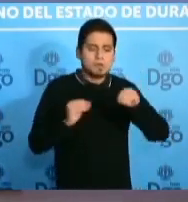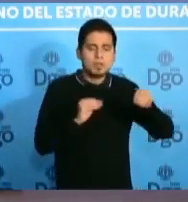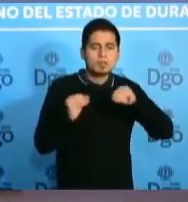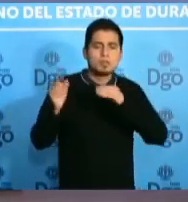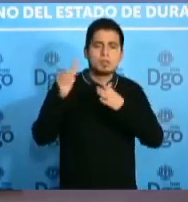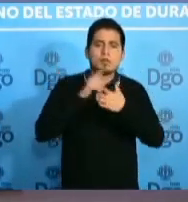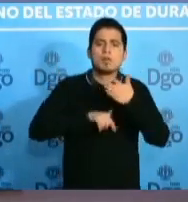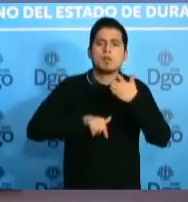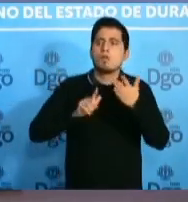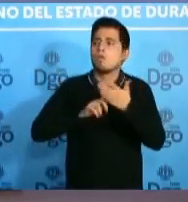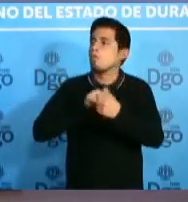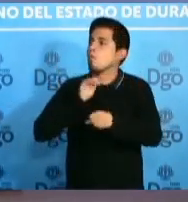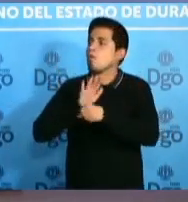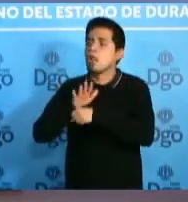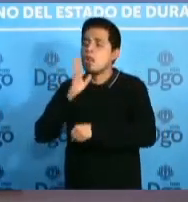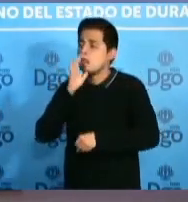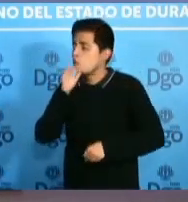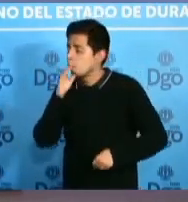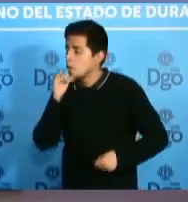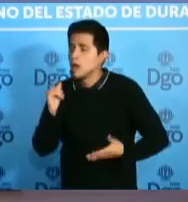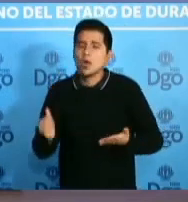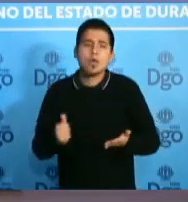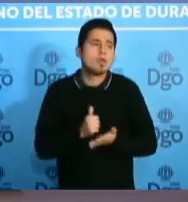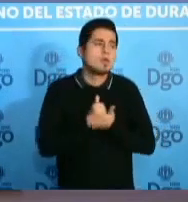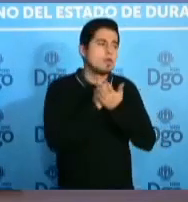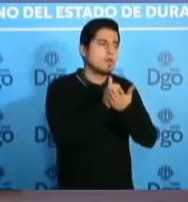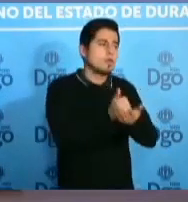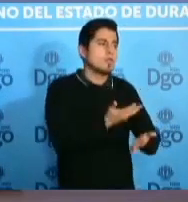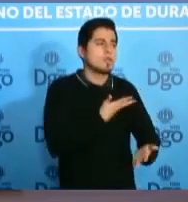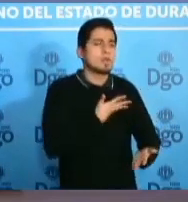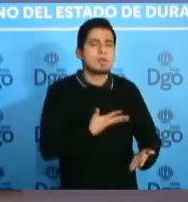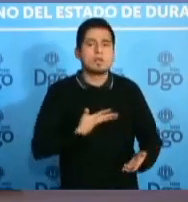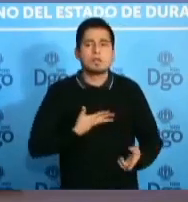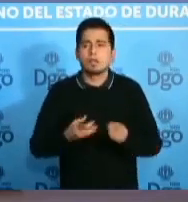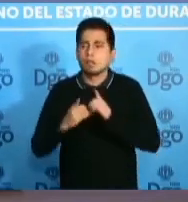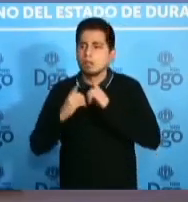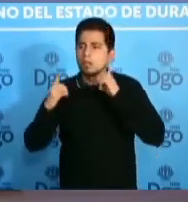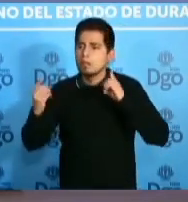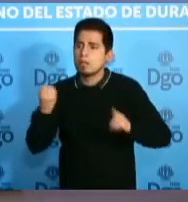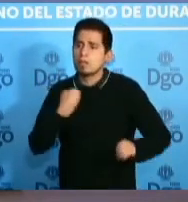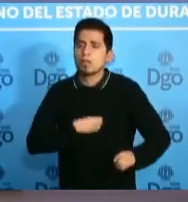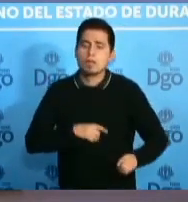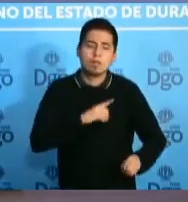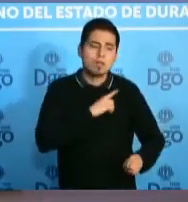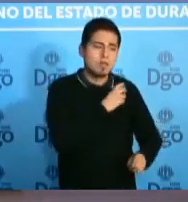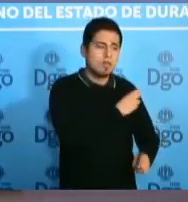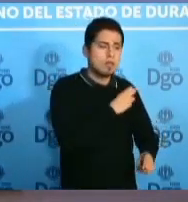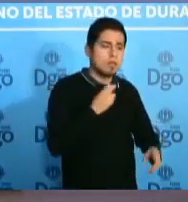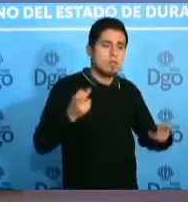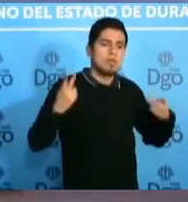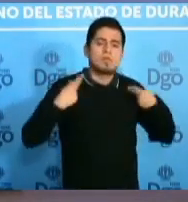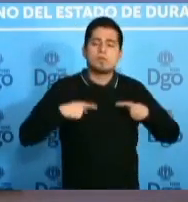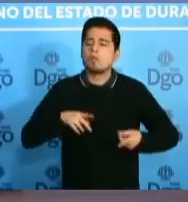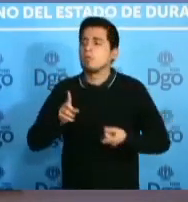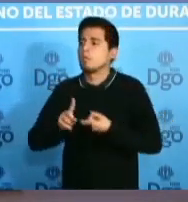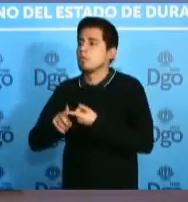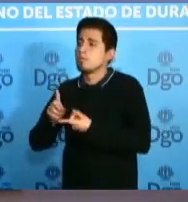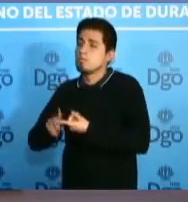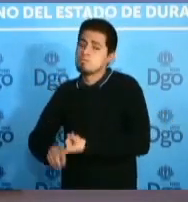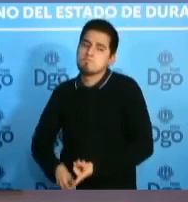y sociales de linz roberto karam araujo señaló que hay ciertos tipos de discapacidad que generan